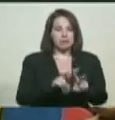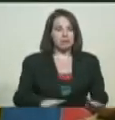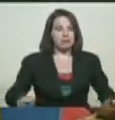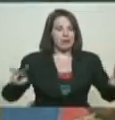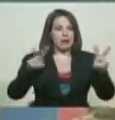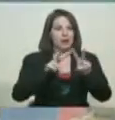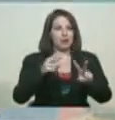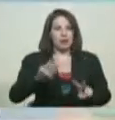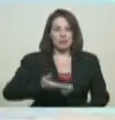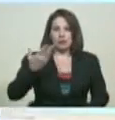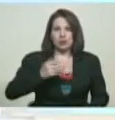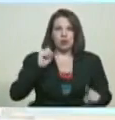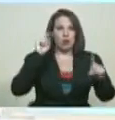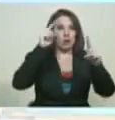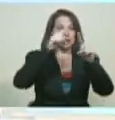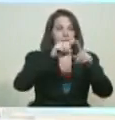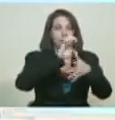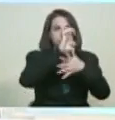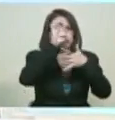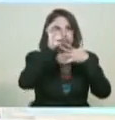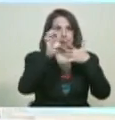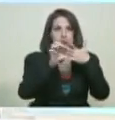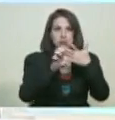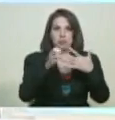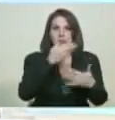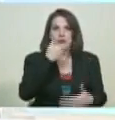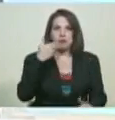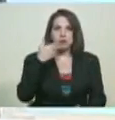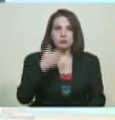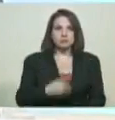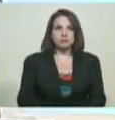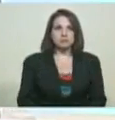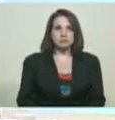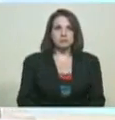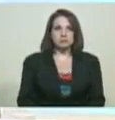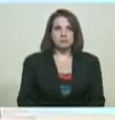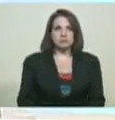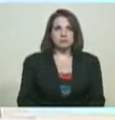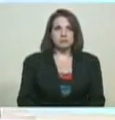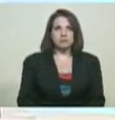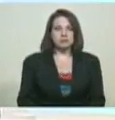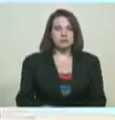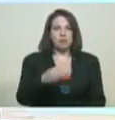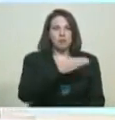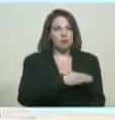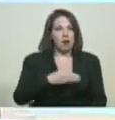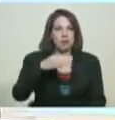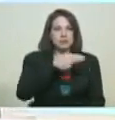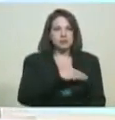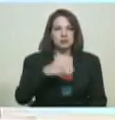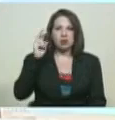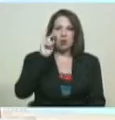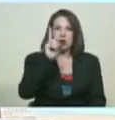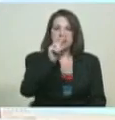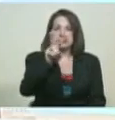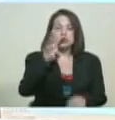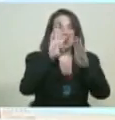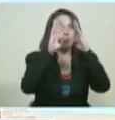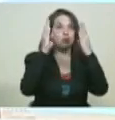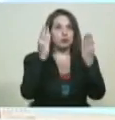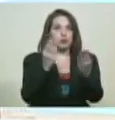objetivo estratégico podría tener inclusive una misión una visión universal mundial